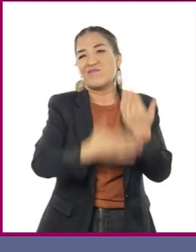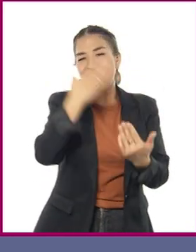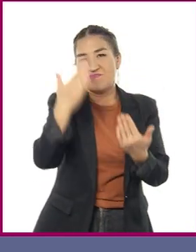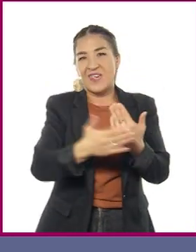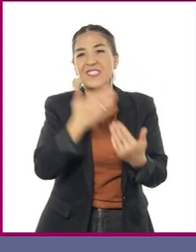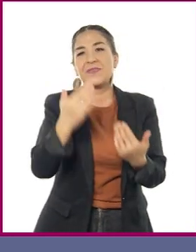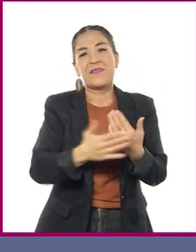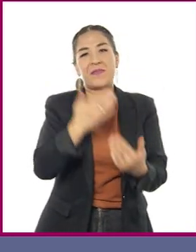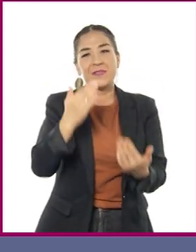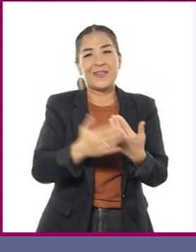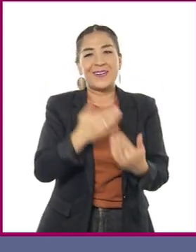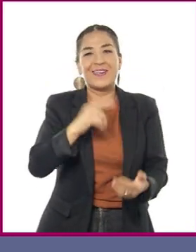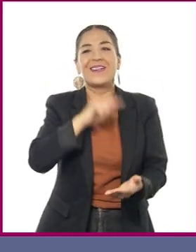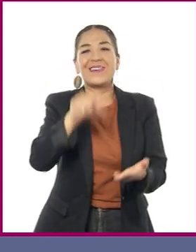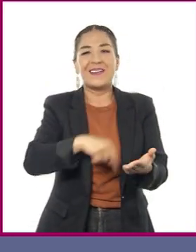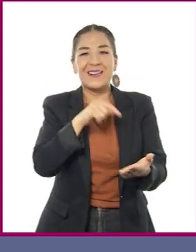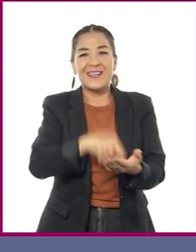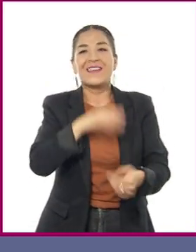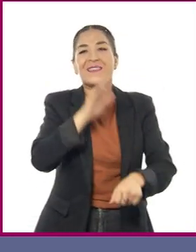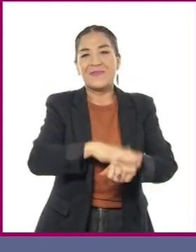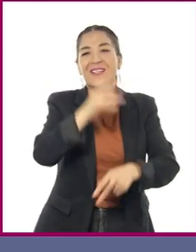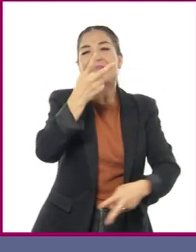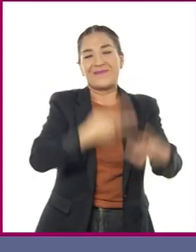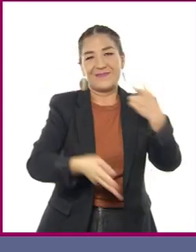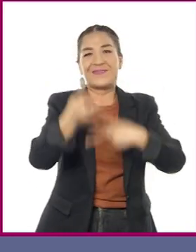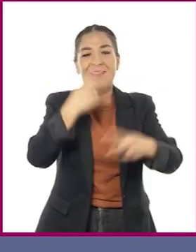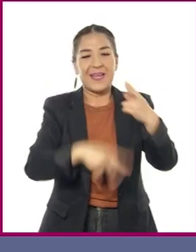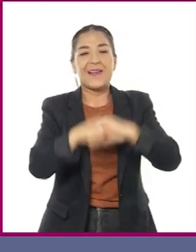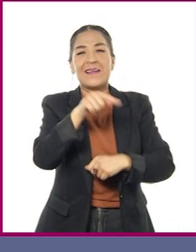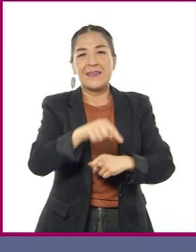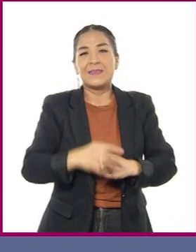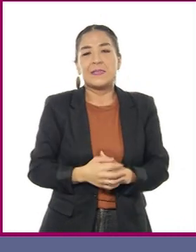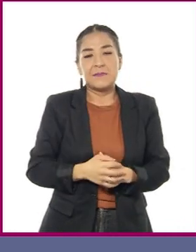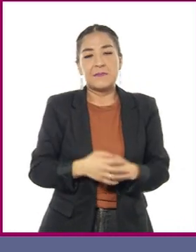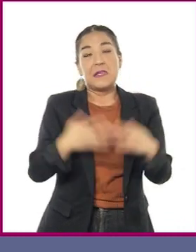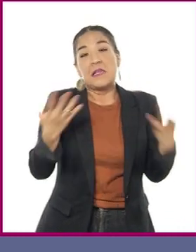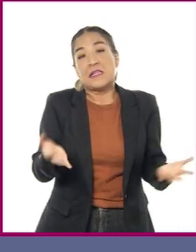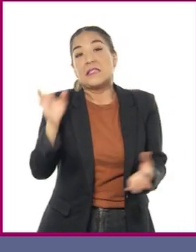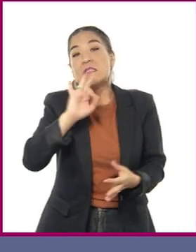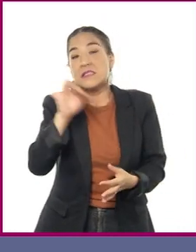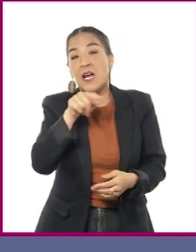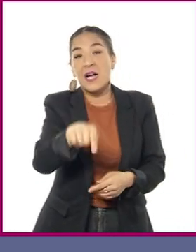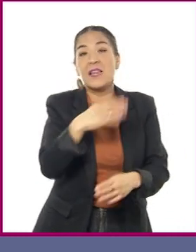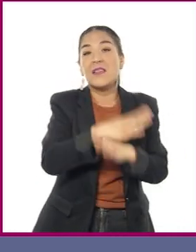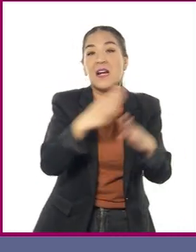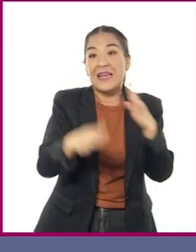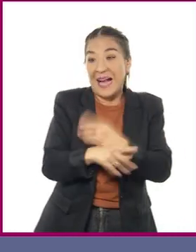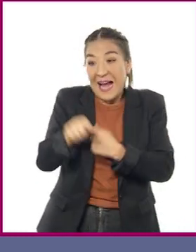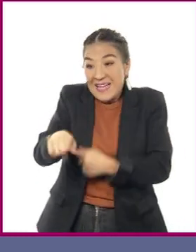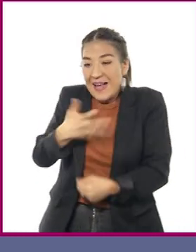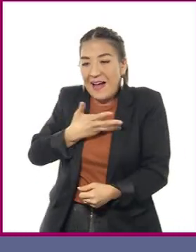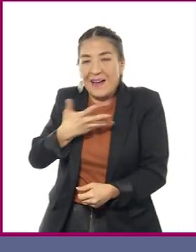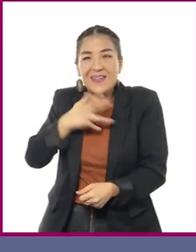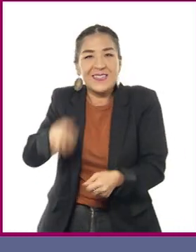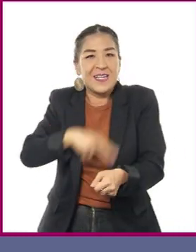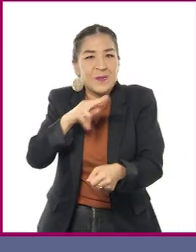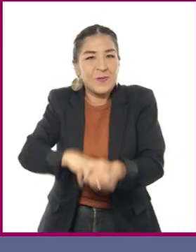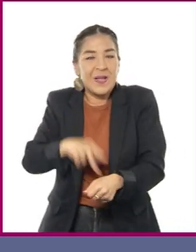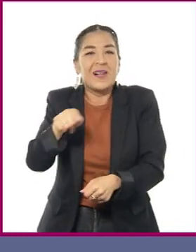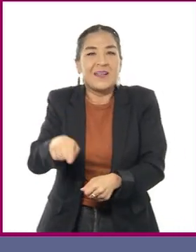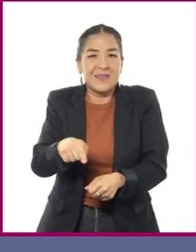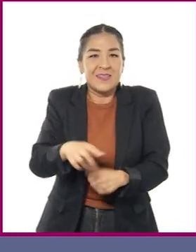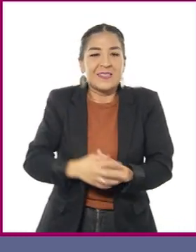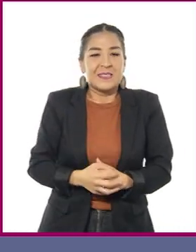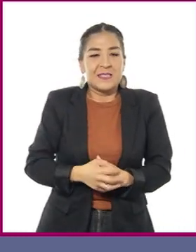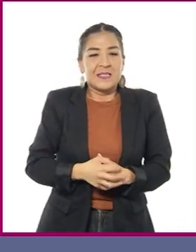o no hay una gran cantidad de ellas. Precisamente, a lo mejor el recurso natural está ahí, los minerales, por